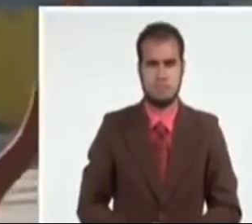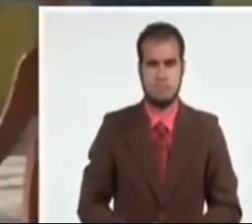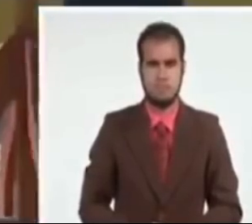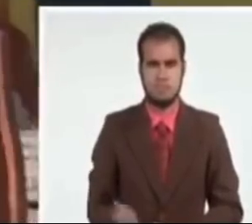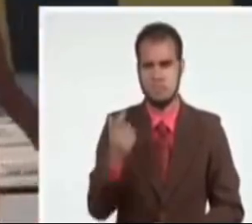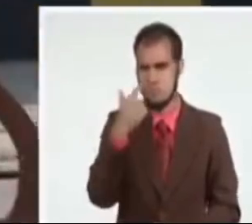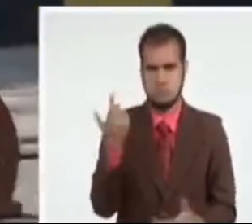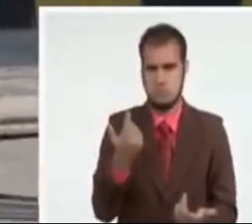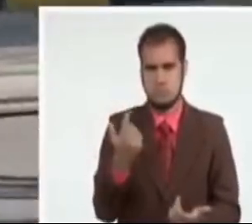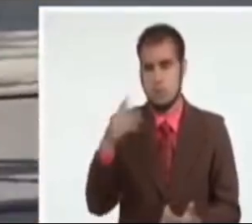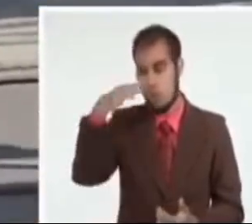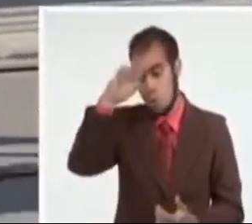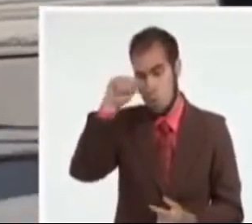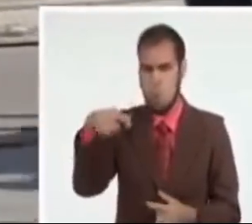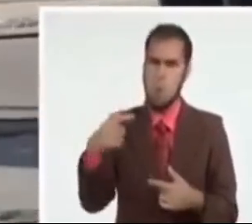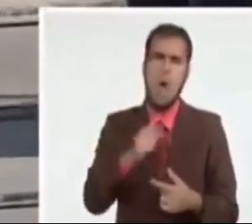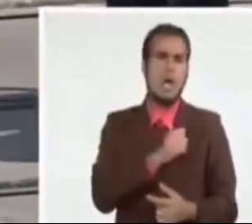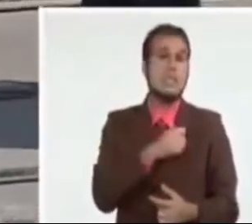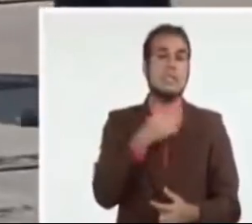solo quiere vivir en paz